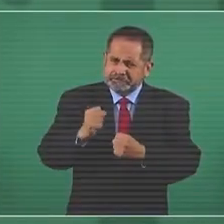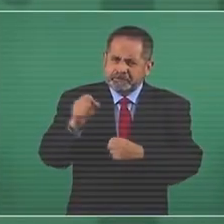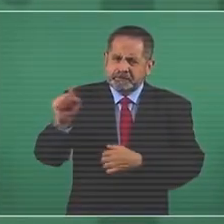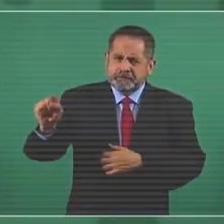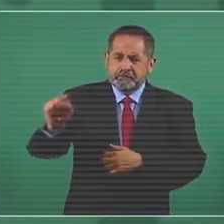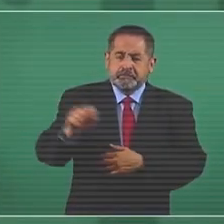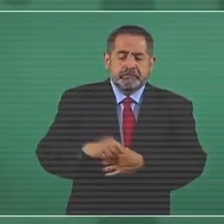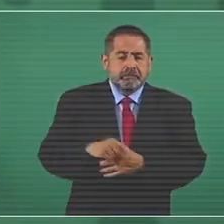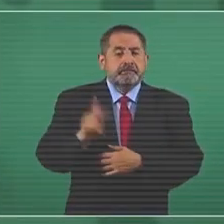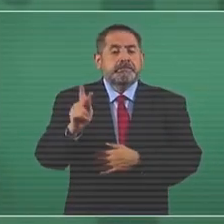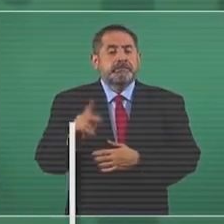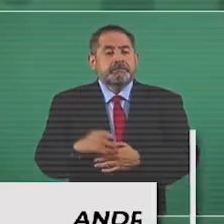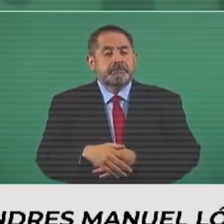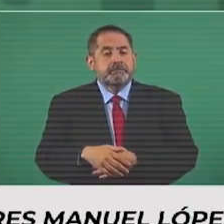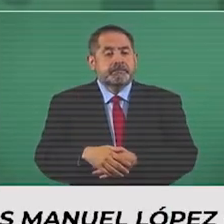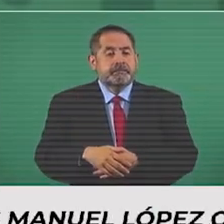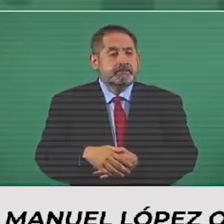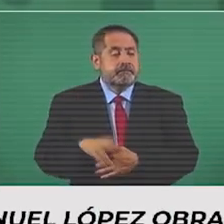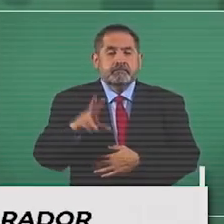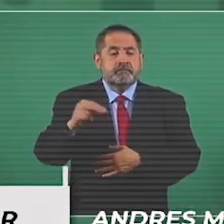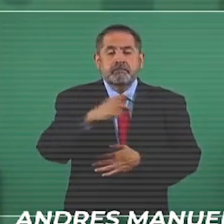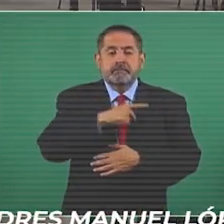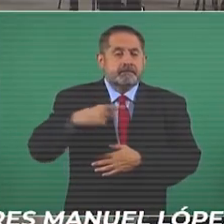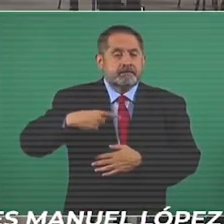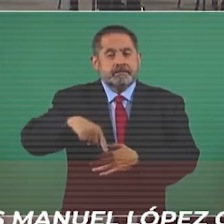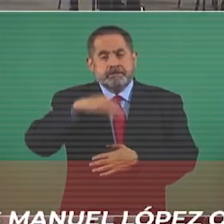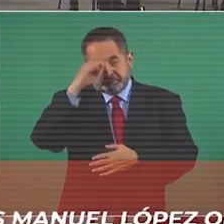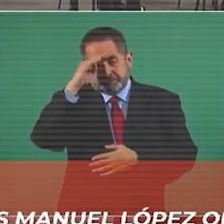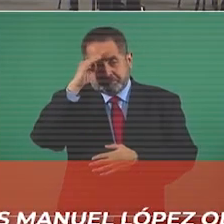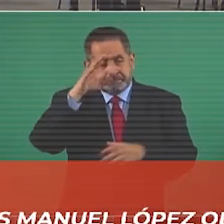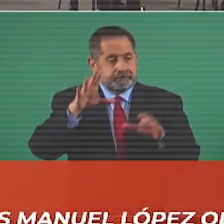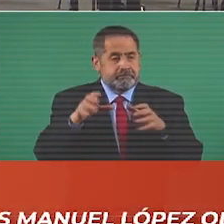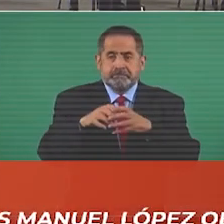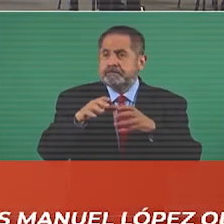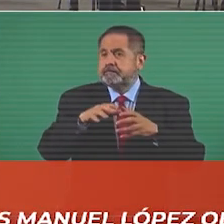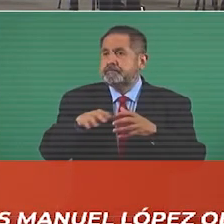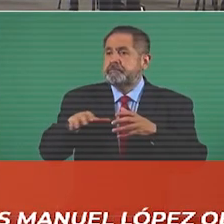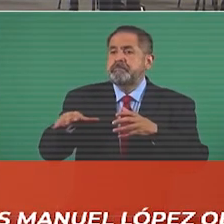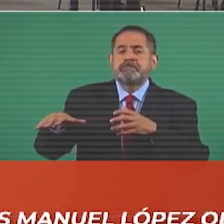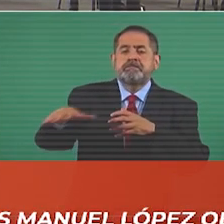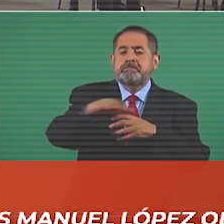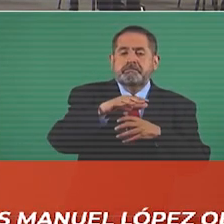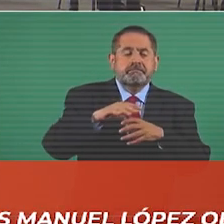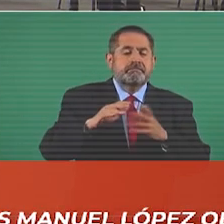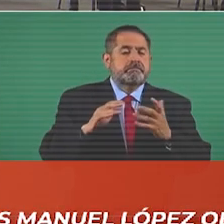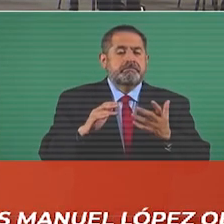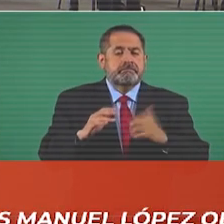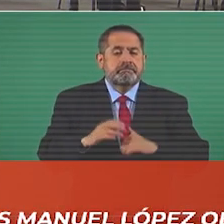Nada más que no estemos pensando que la opinión pública es la única que